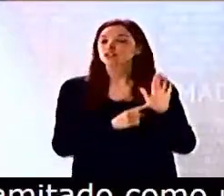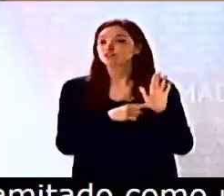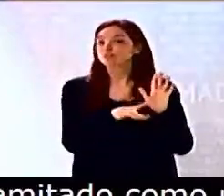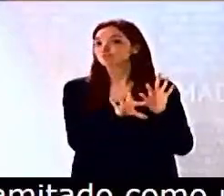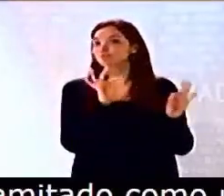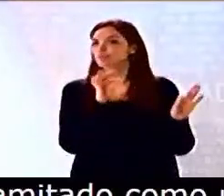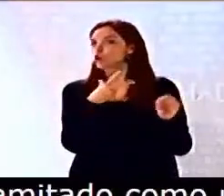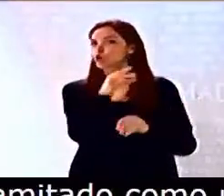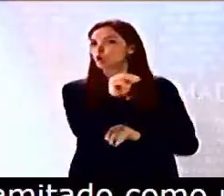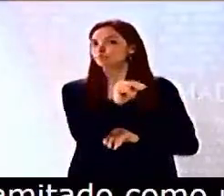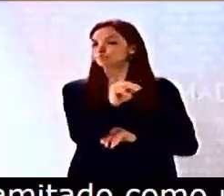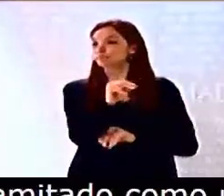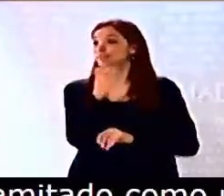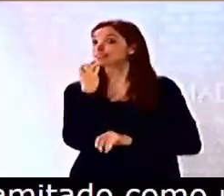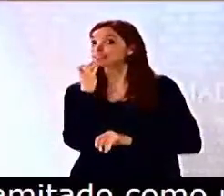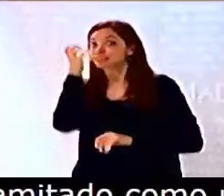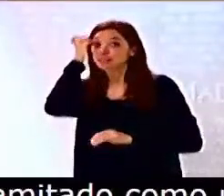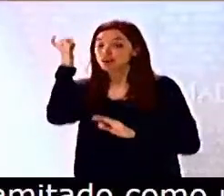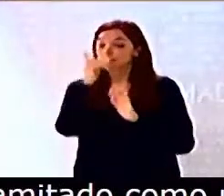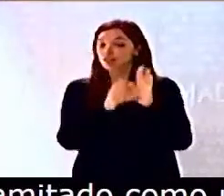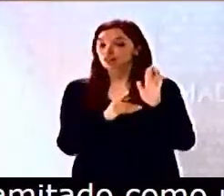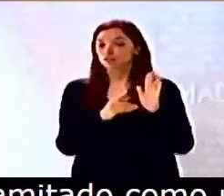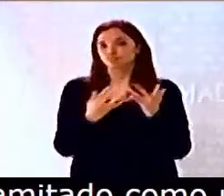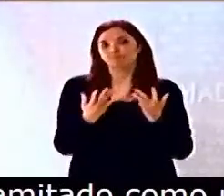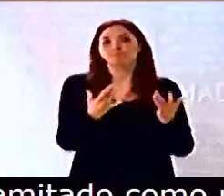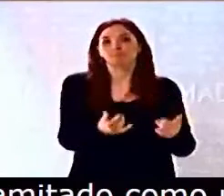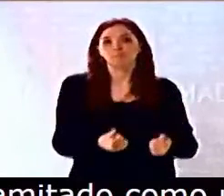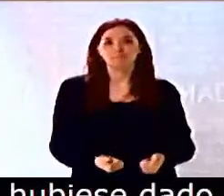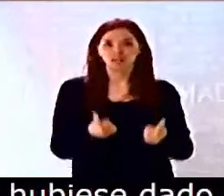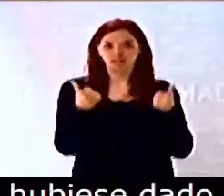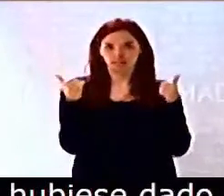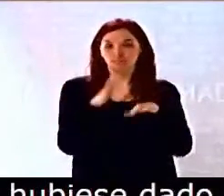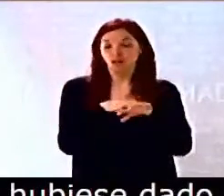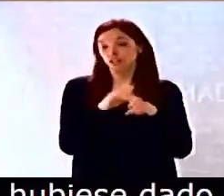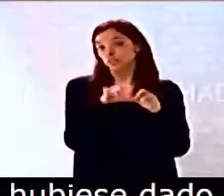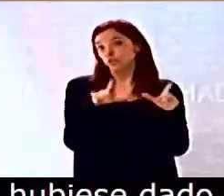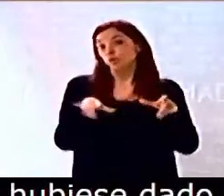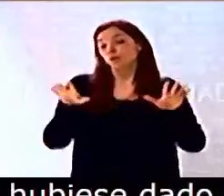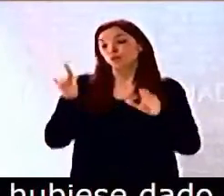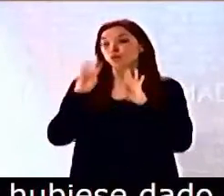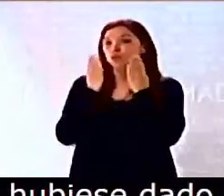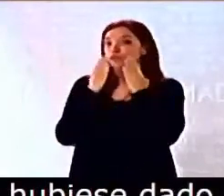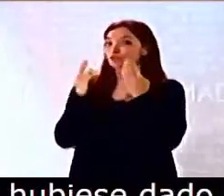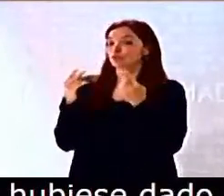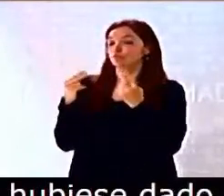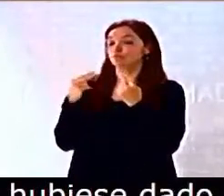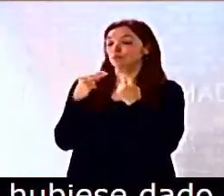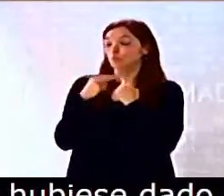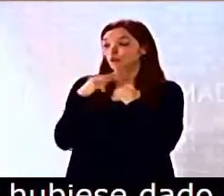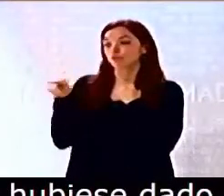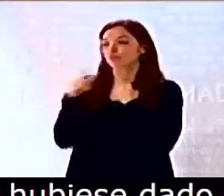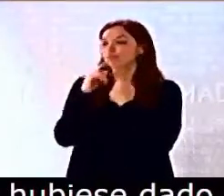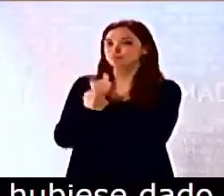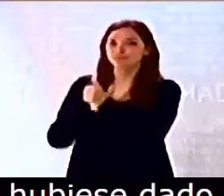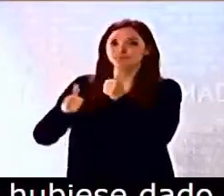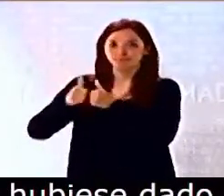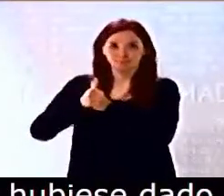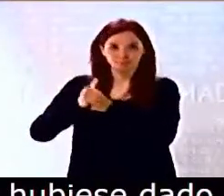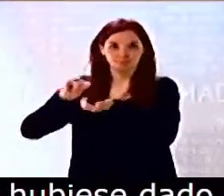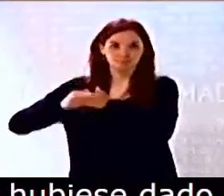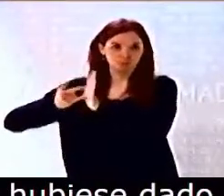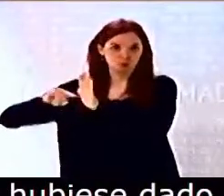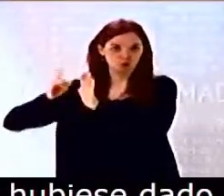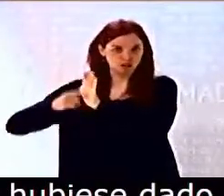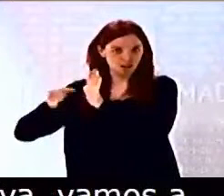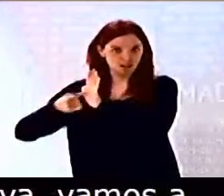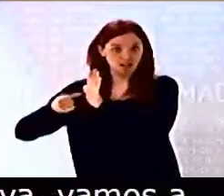dado muchísima más agilidad para el sector, pues, en definitiva, vamos a intentar que